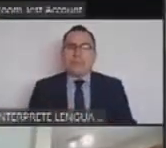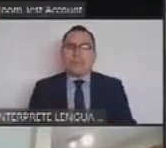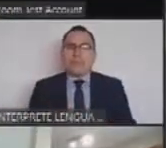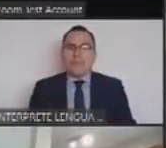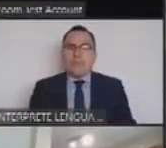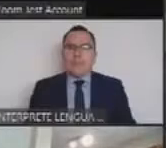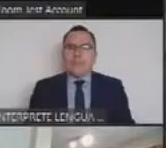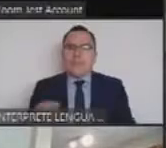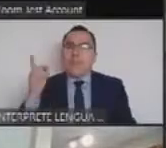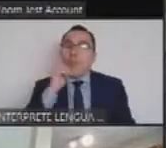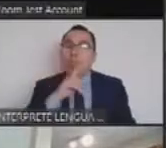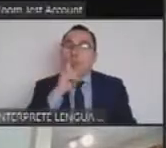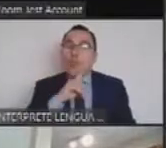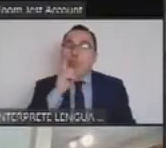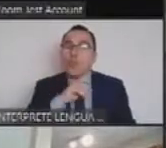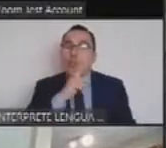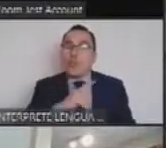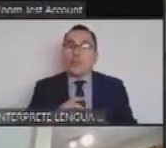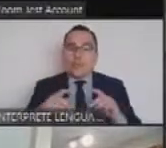Finalmente,